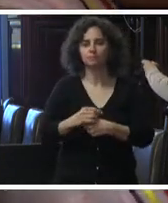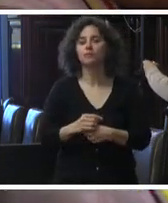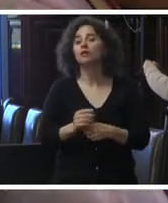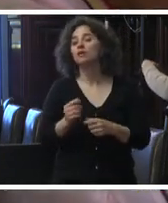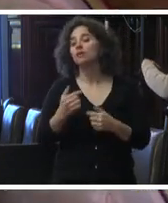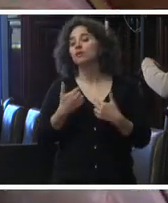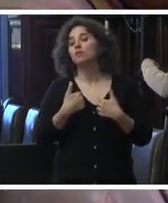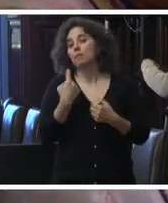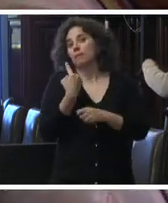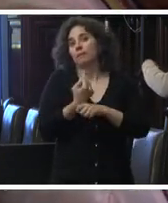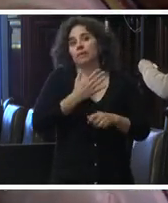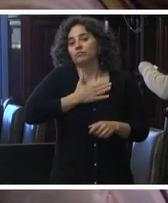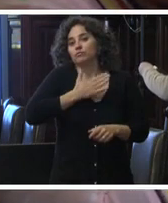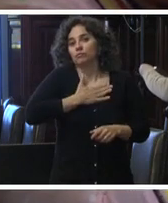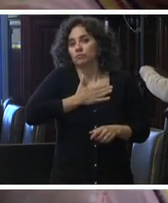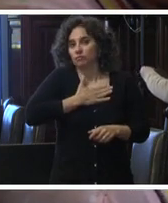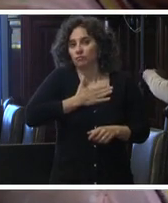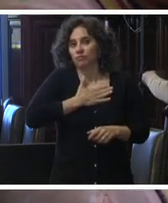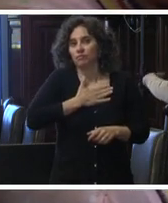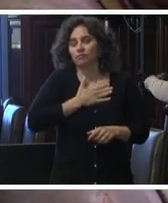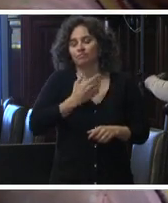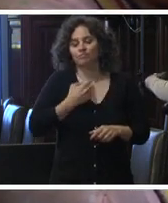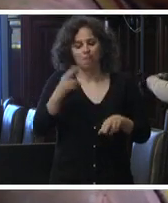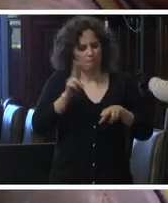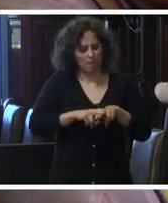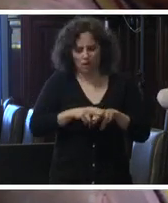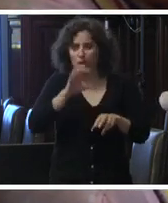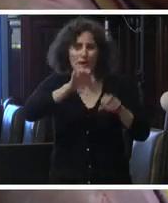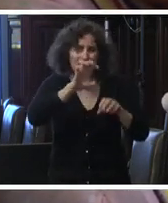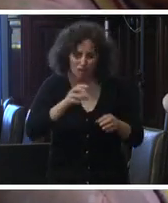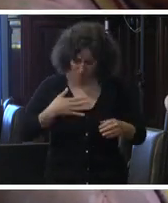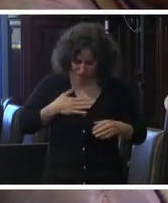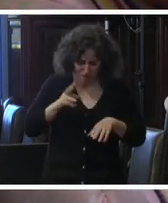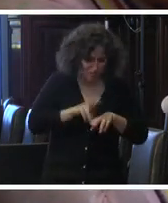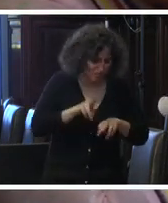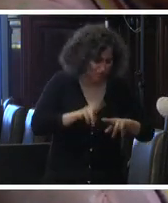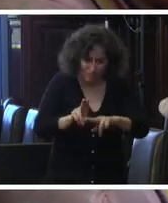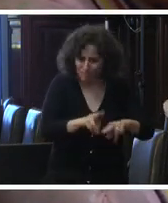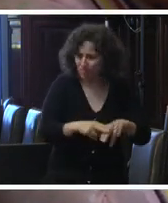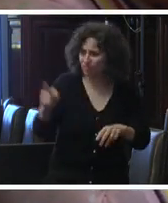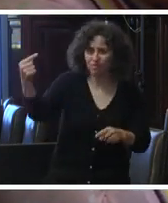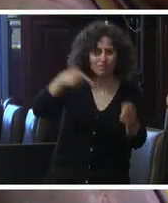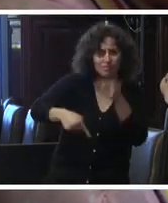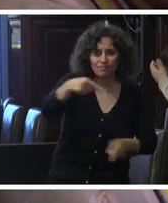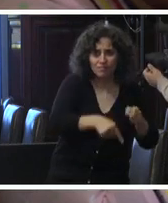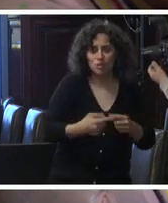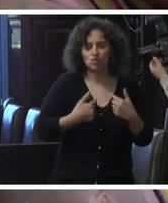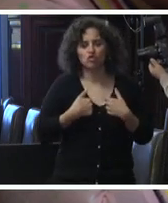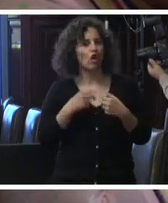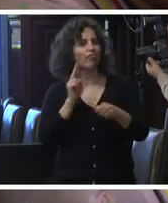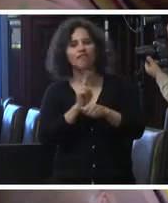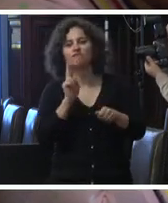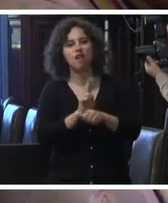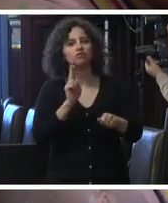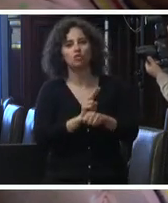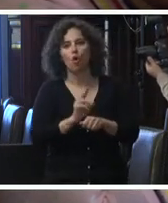A mí, primeramente, me mataron mis perros porque yo soy una